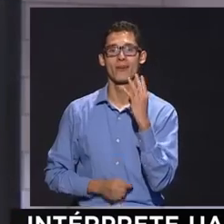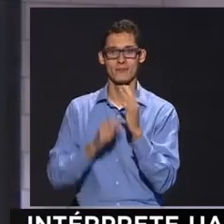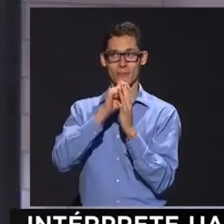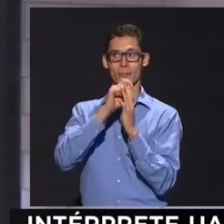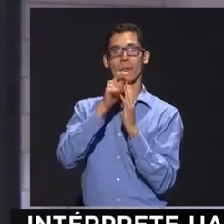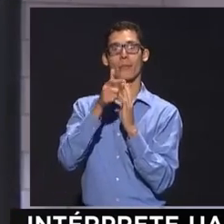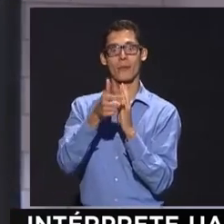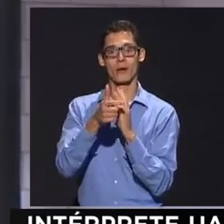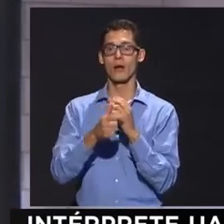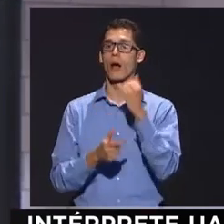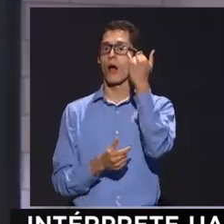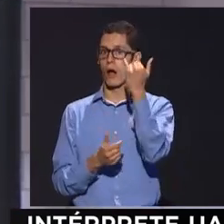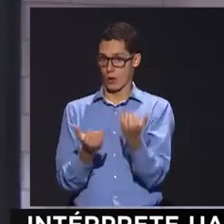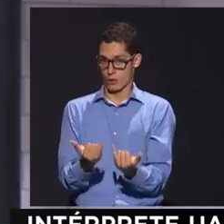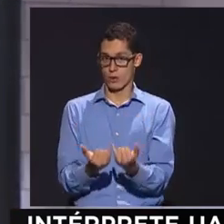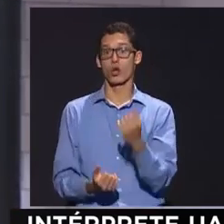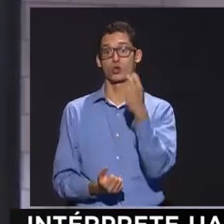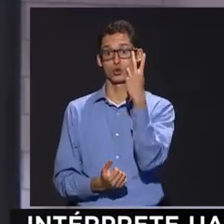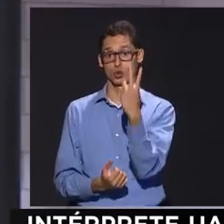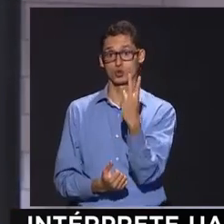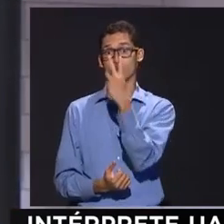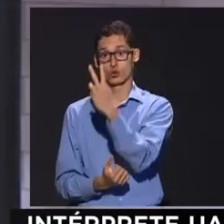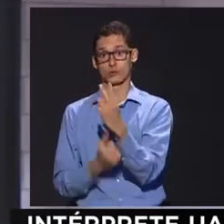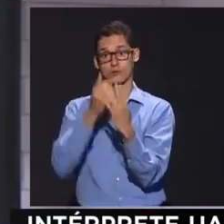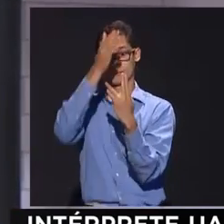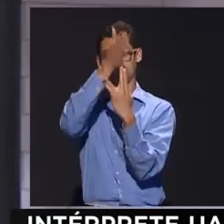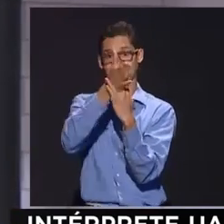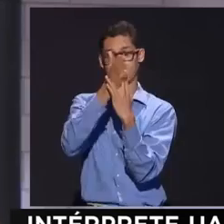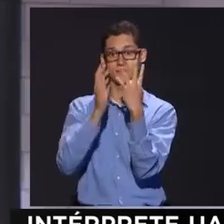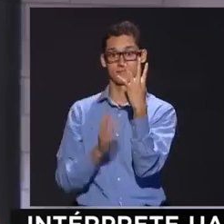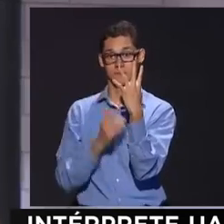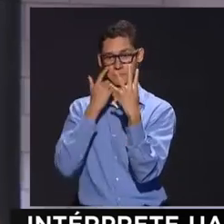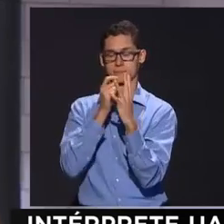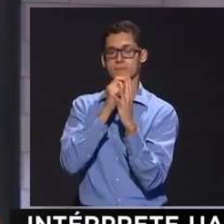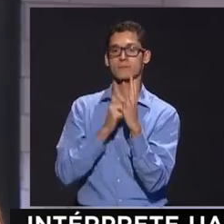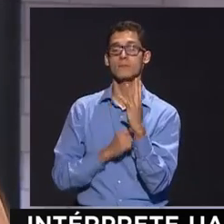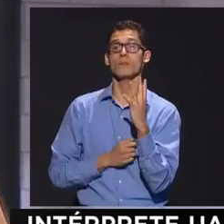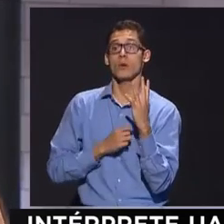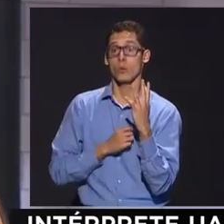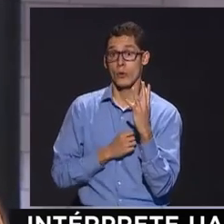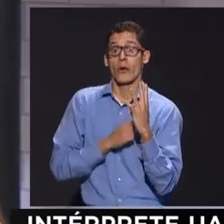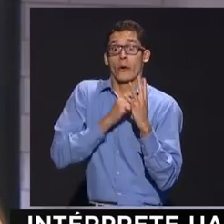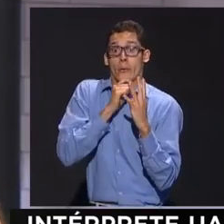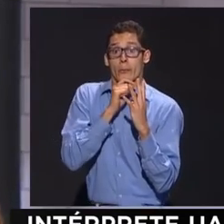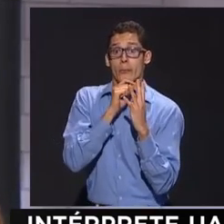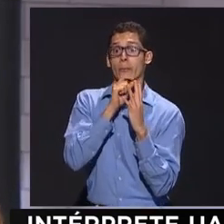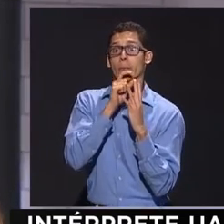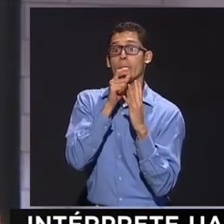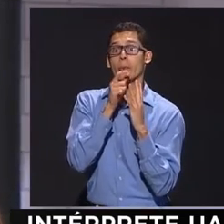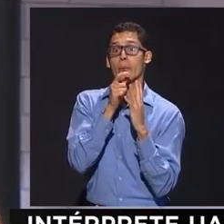ahora vamos a hacer que dure 2 y 2 54 1 2 3 4